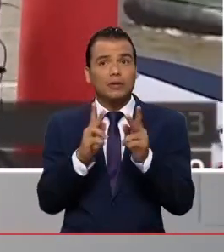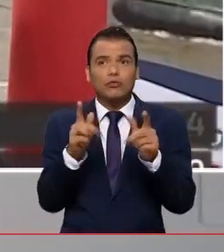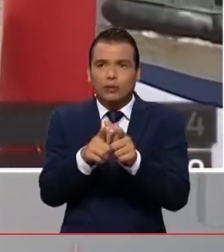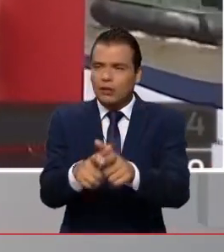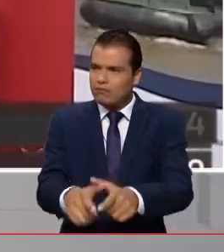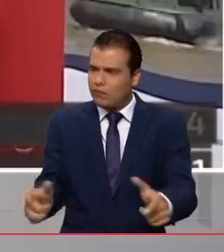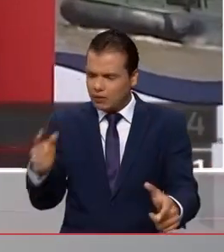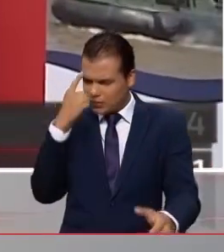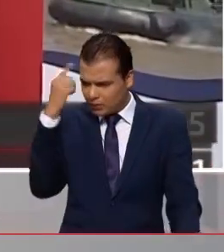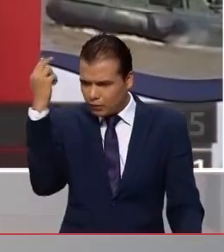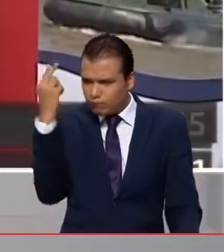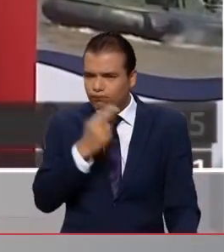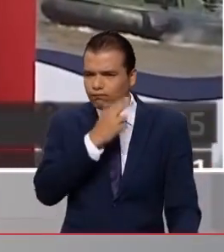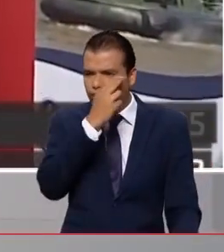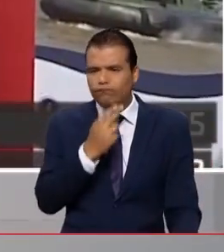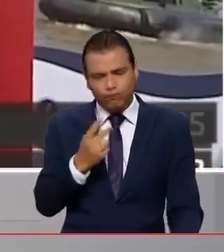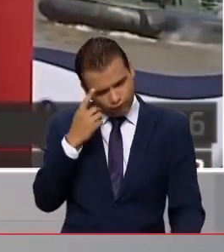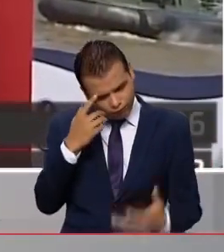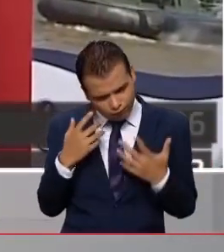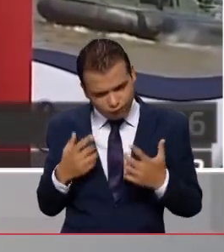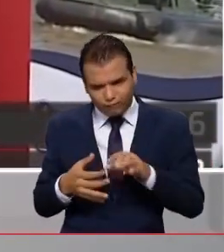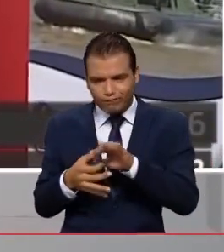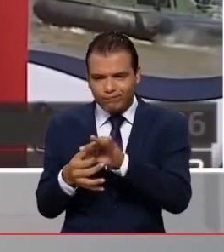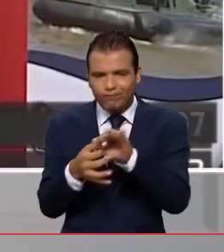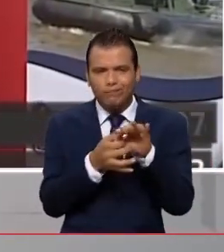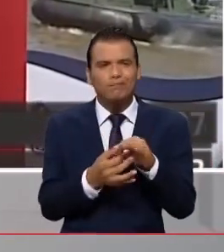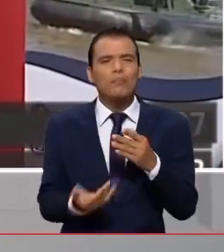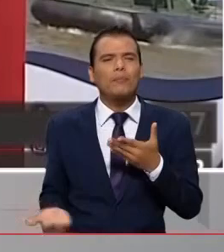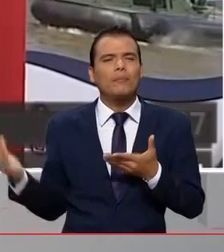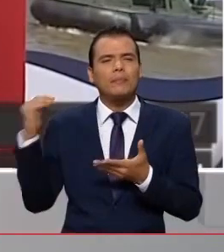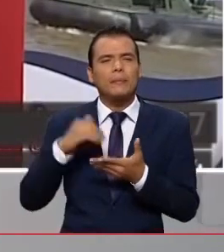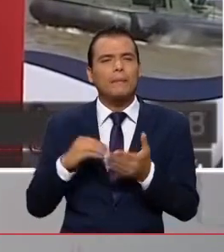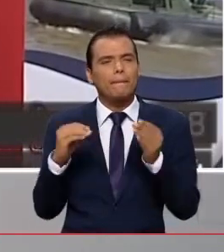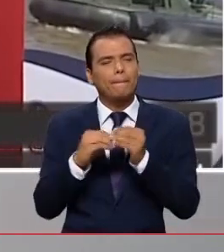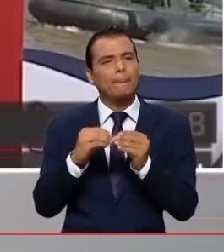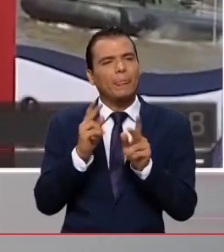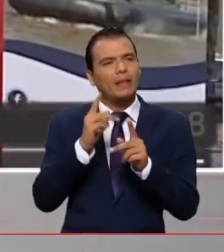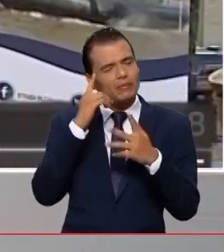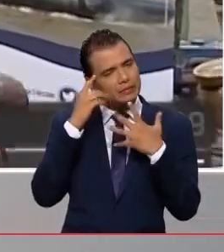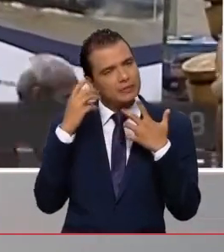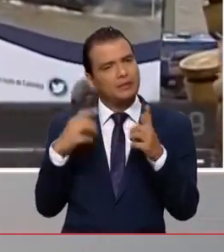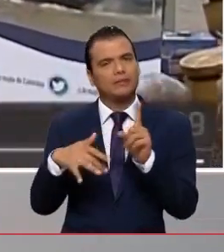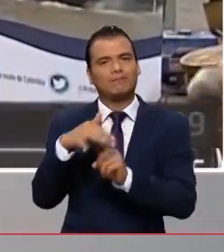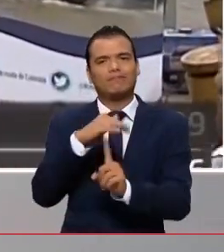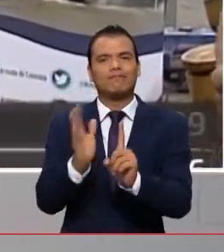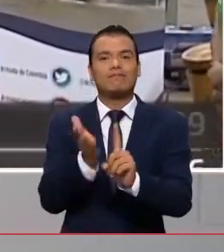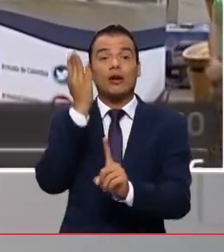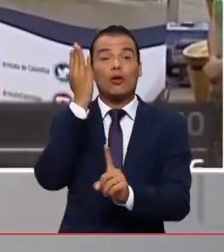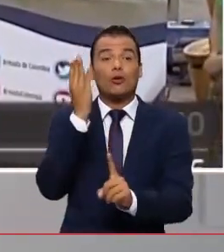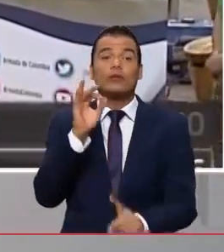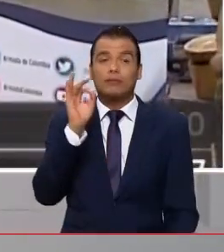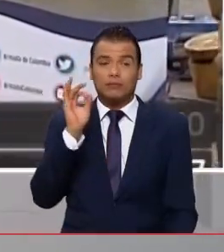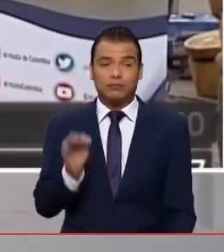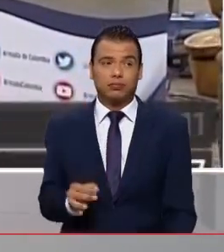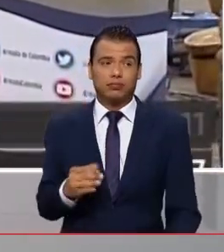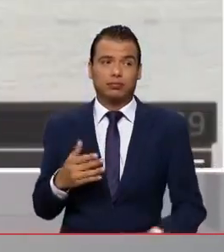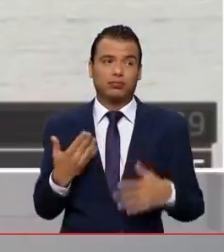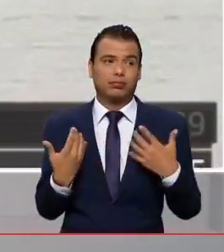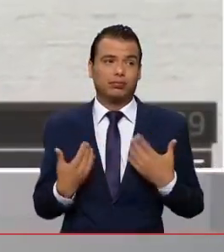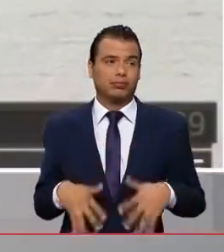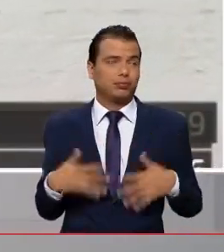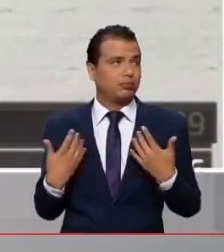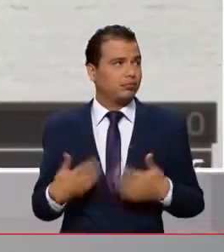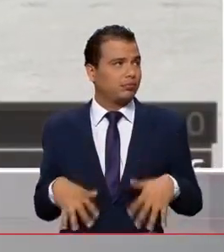quiere solidaridad, la gente quiere reconciliarse y sobre todo la gente quiere cambiar y mejorar el ecosistema. Entonces, pues, ¿qué te puedo